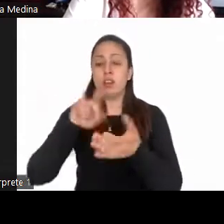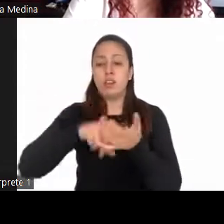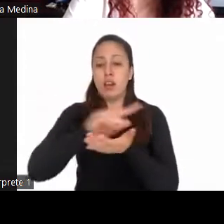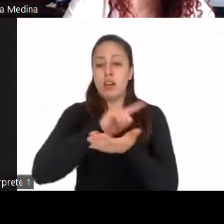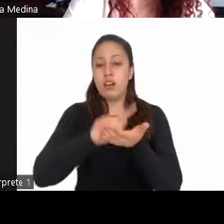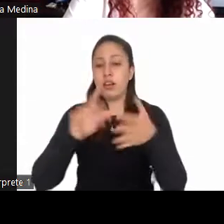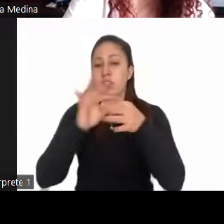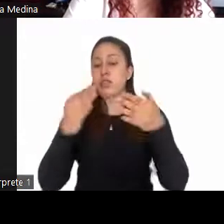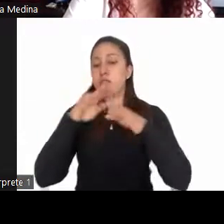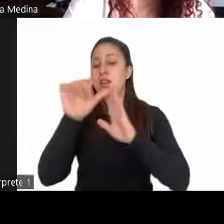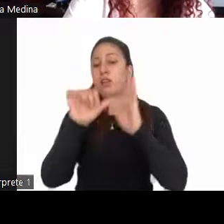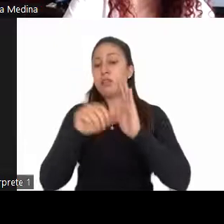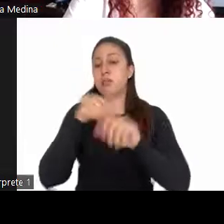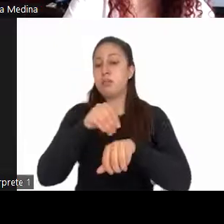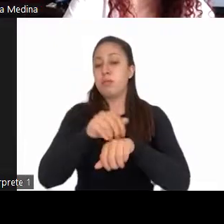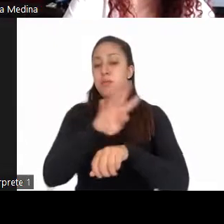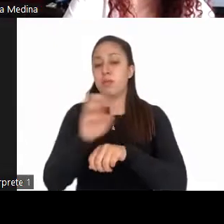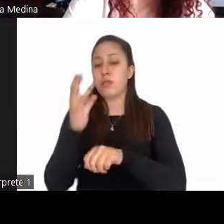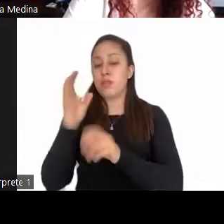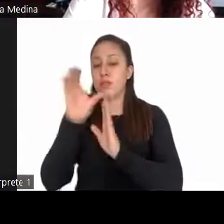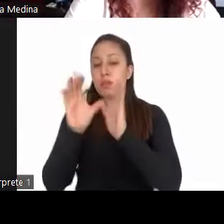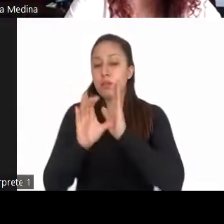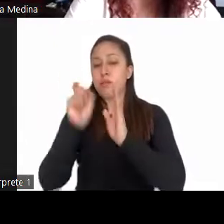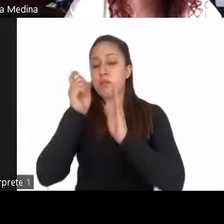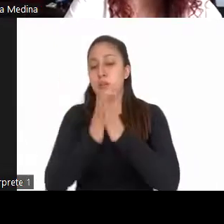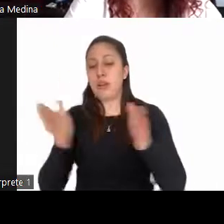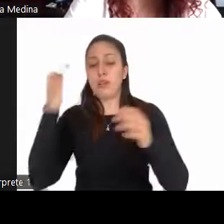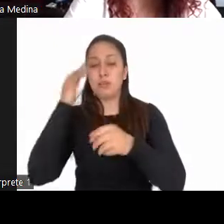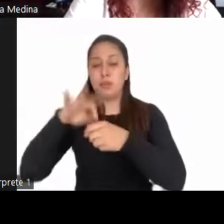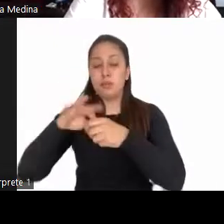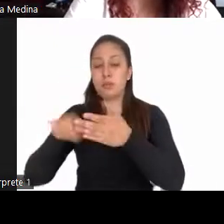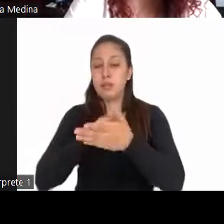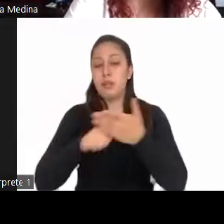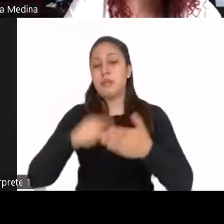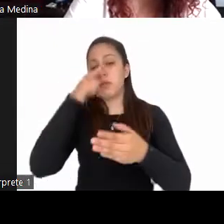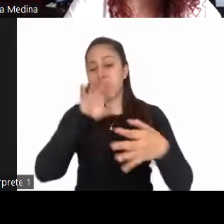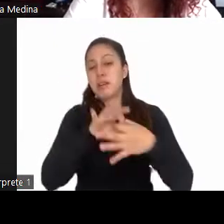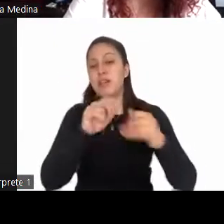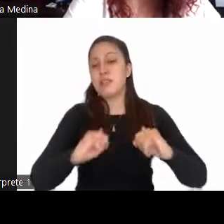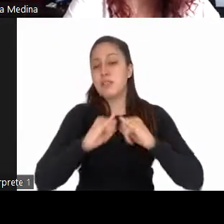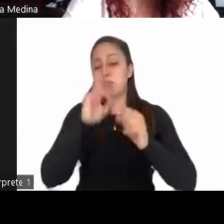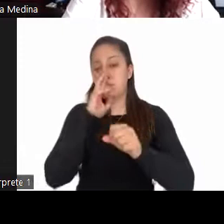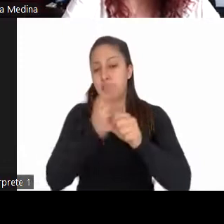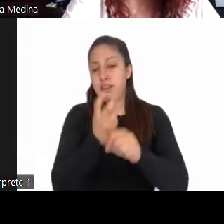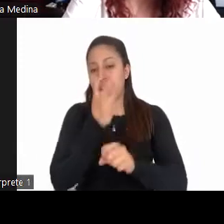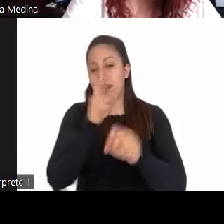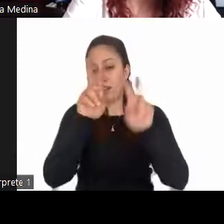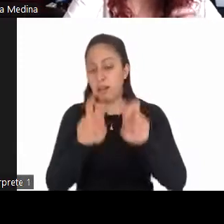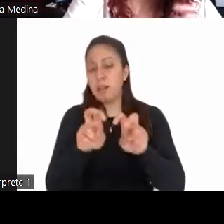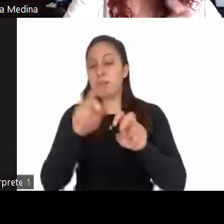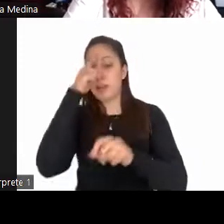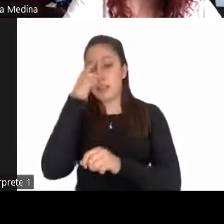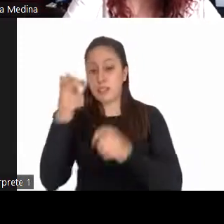artículo 403 del Código de Instituciones y Procedimientos Electorales de la Ciudad de México, relativo a que las personas